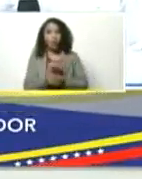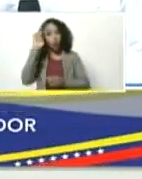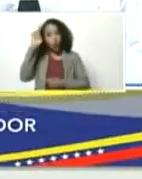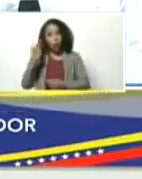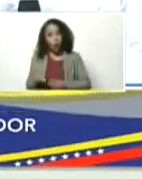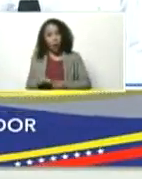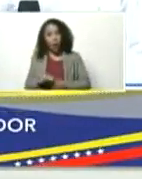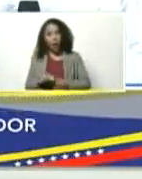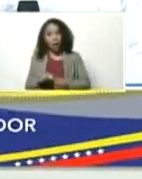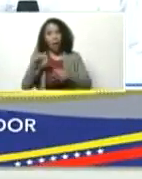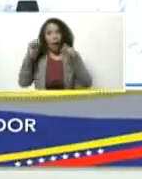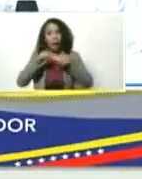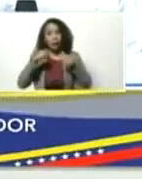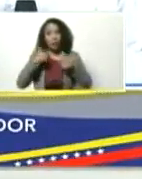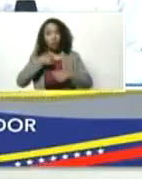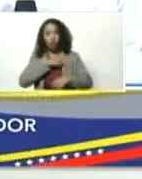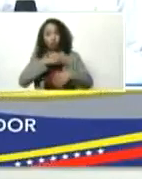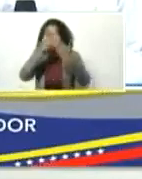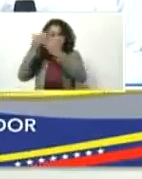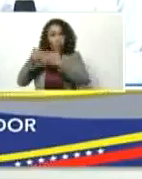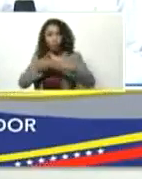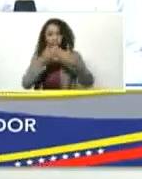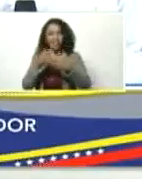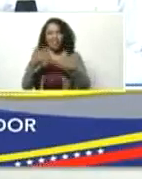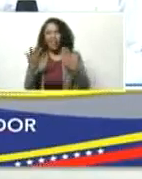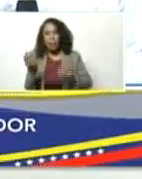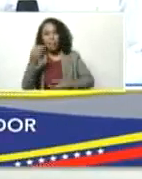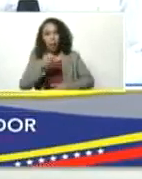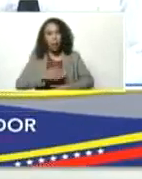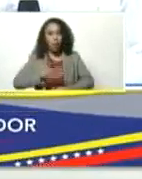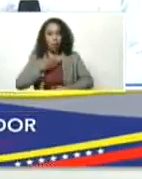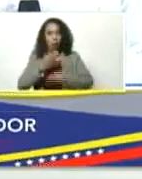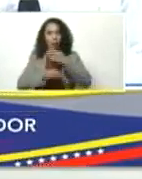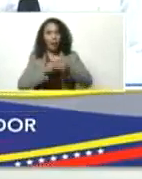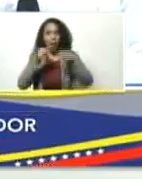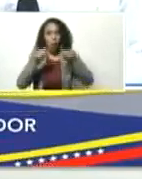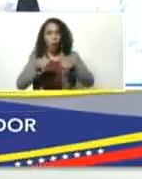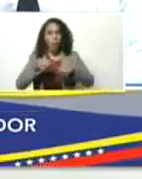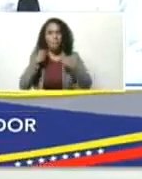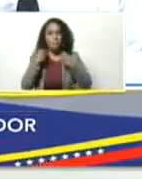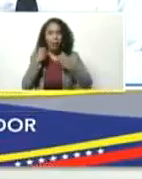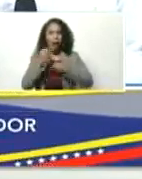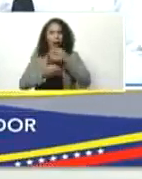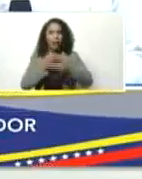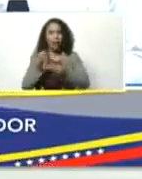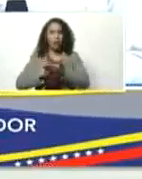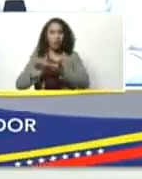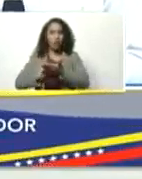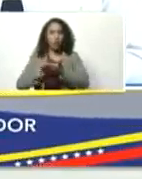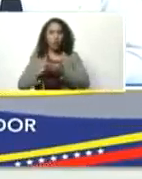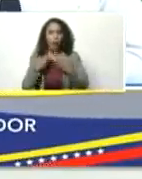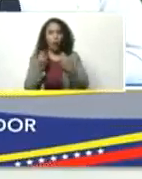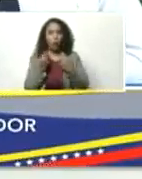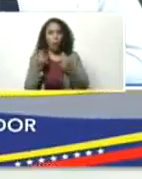Sari, quienes estamos estudiando, ¿qué más podemos hacer hoy para consolidar la recuperación